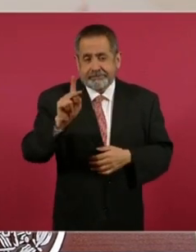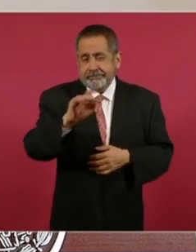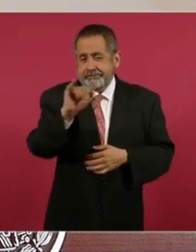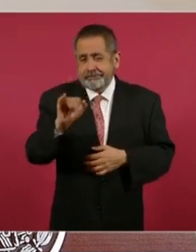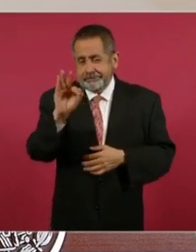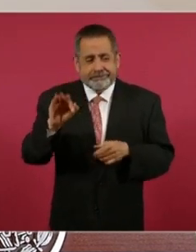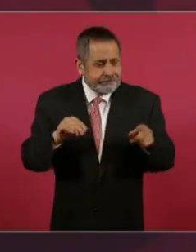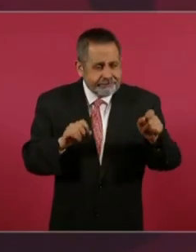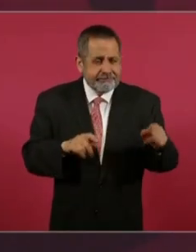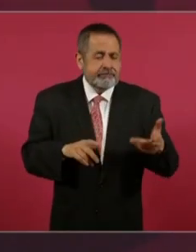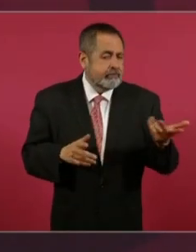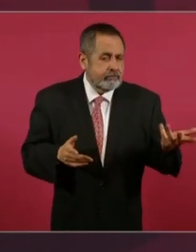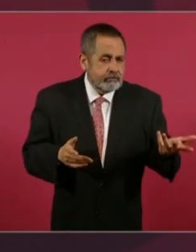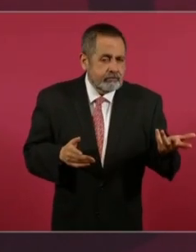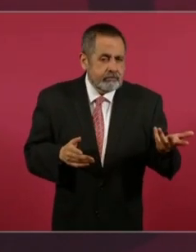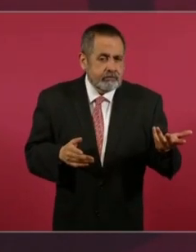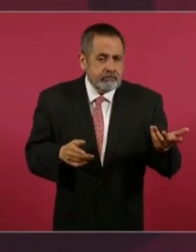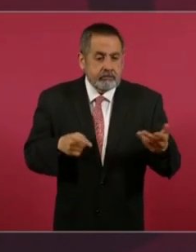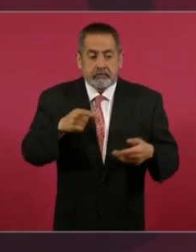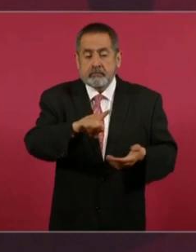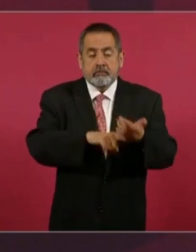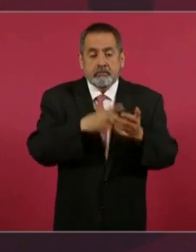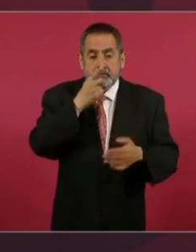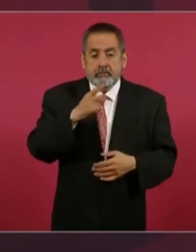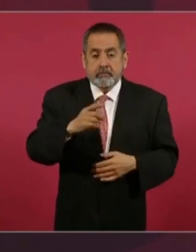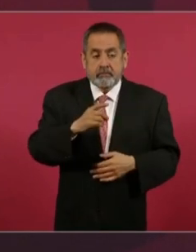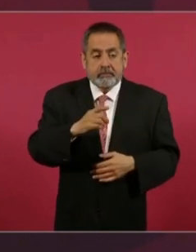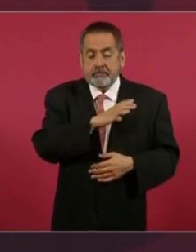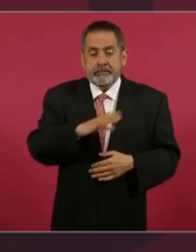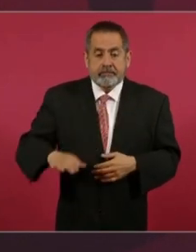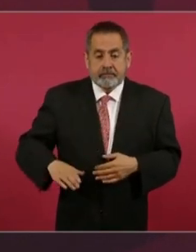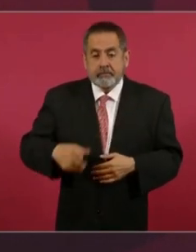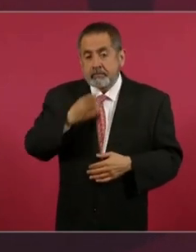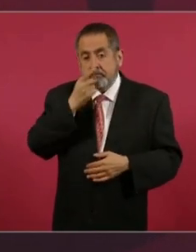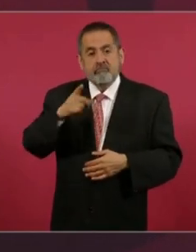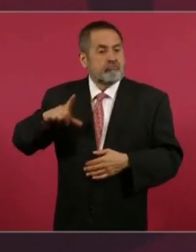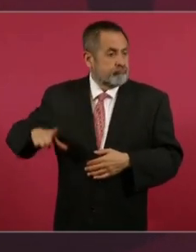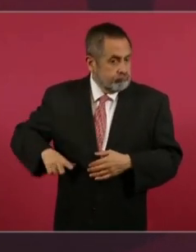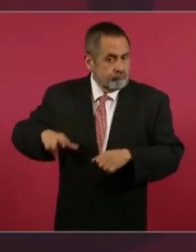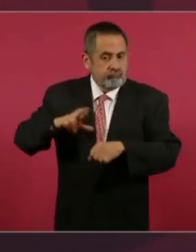las, porque no hablan de candidaturas, hablan de gobernaturas,